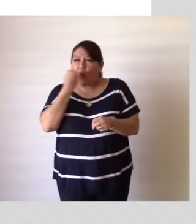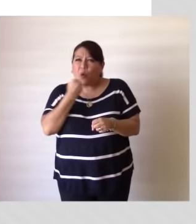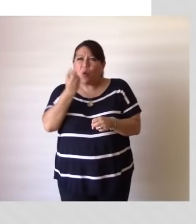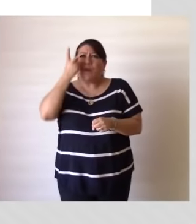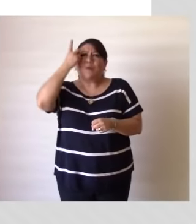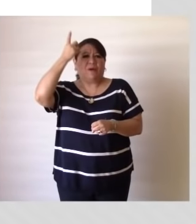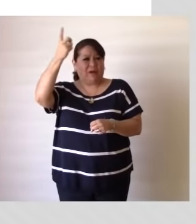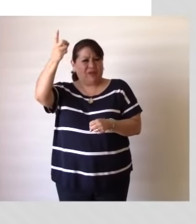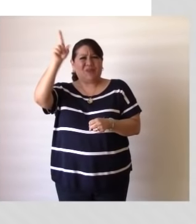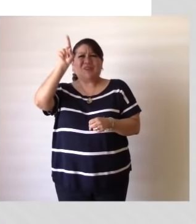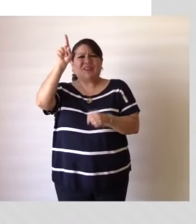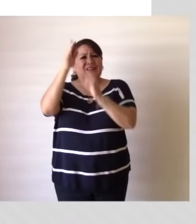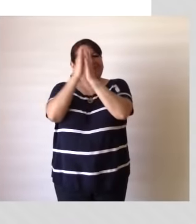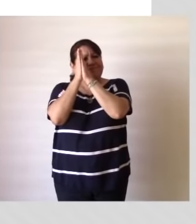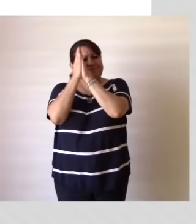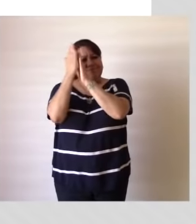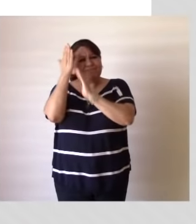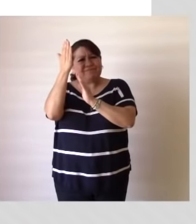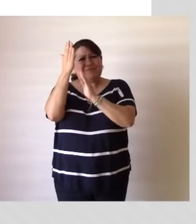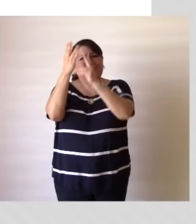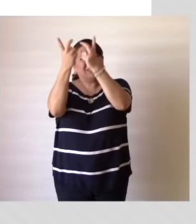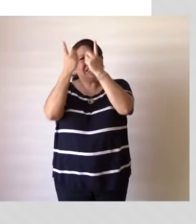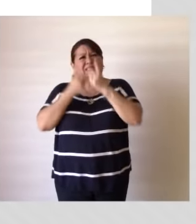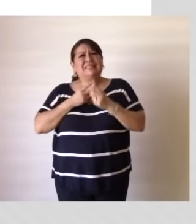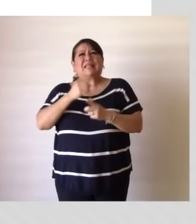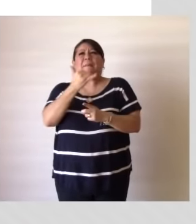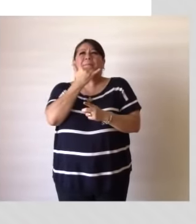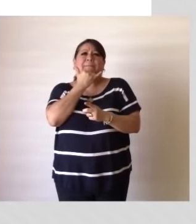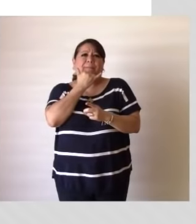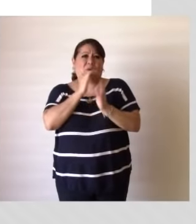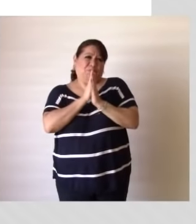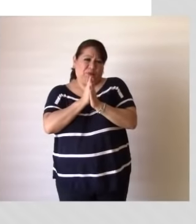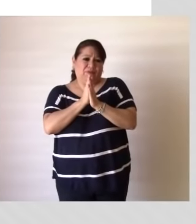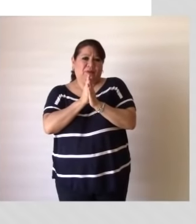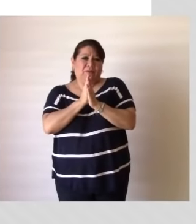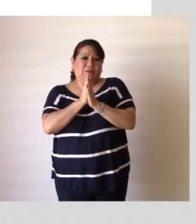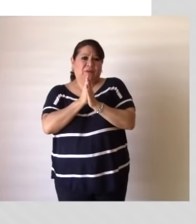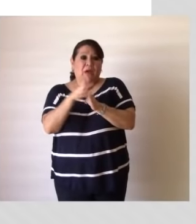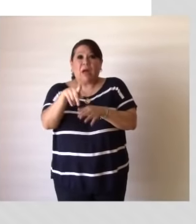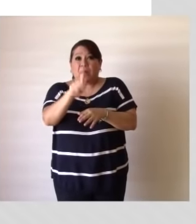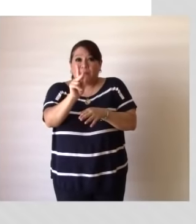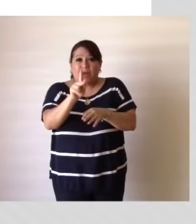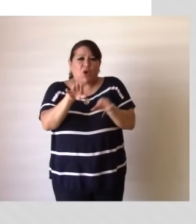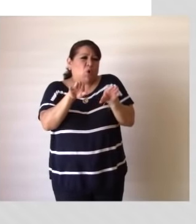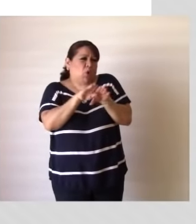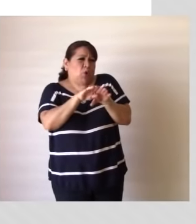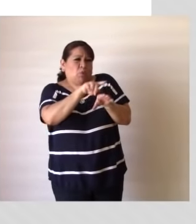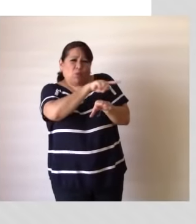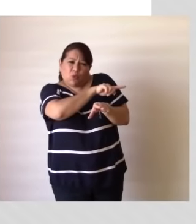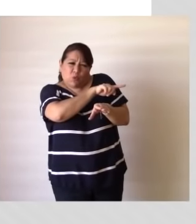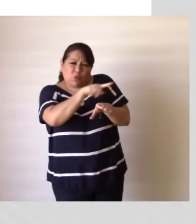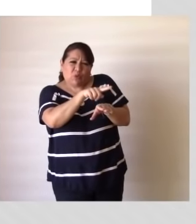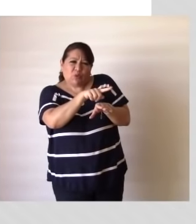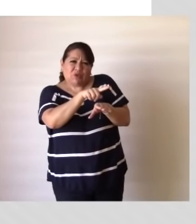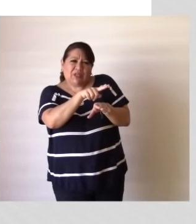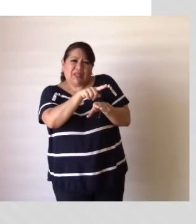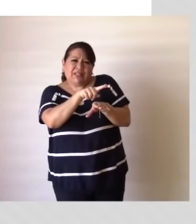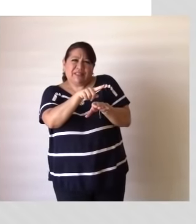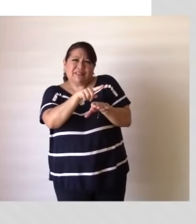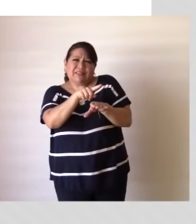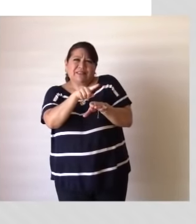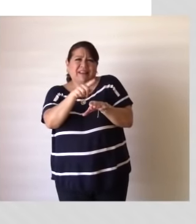para que tenga piedad de nosotros pero como podéis agradarle si hacéis